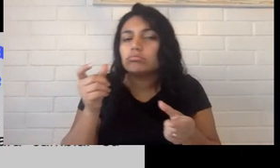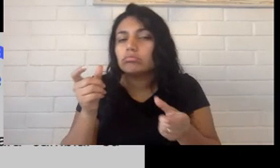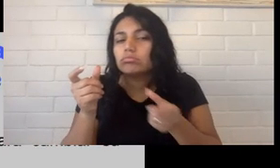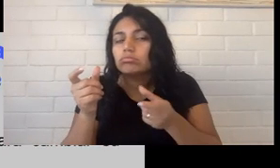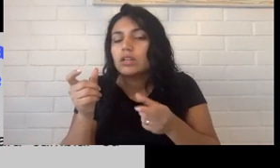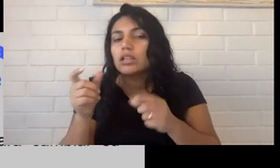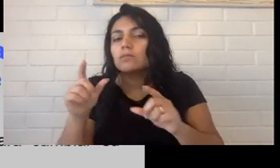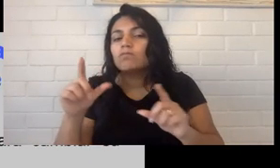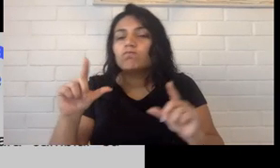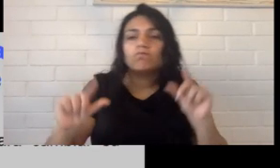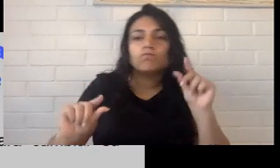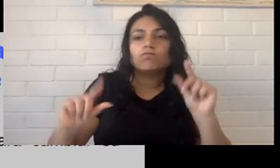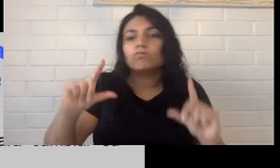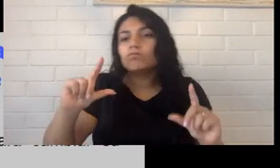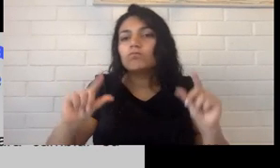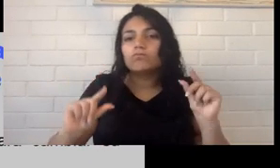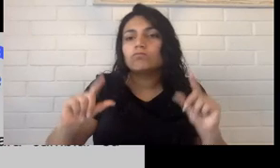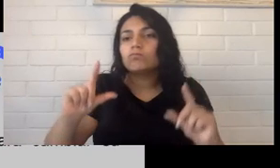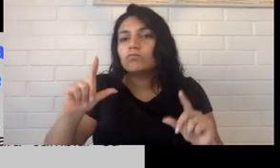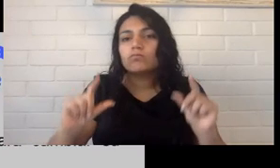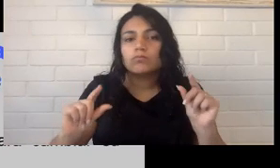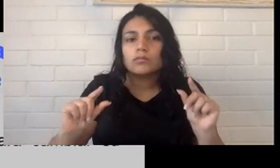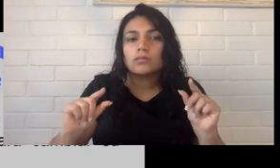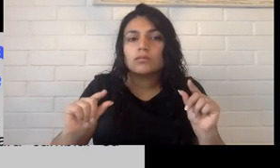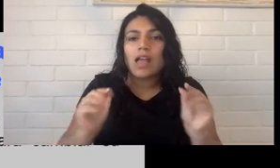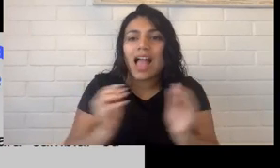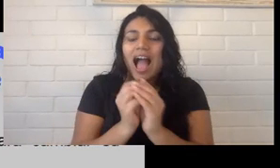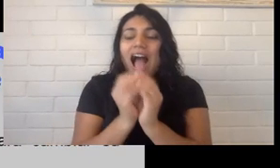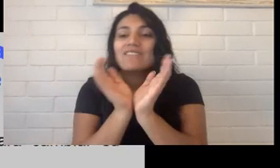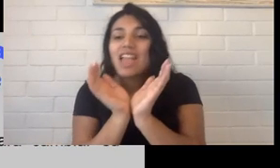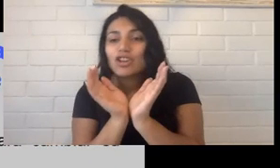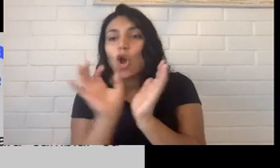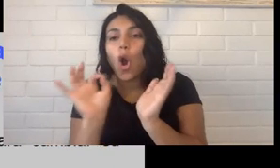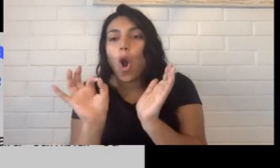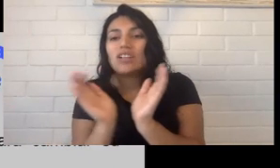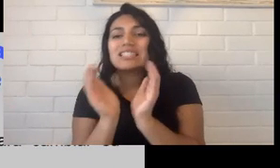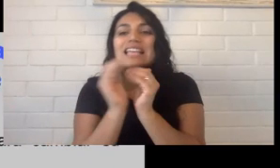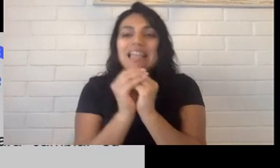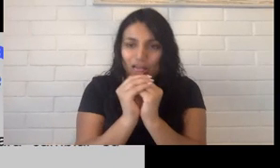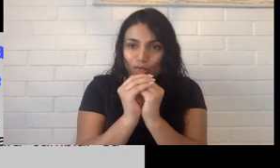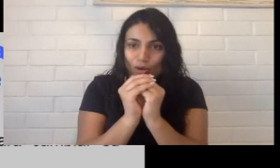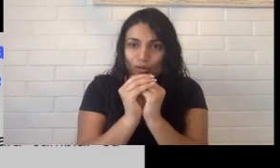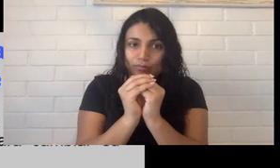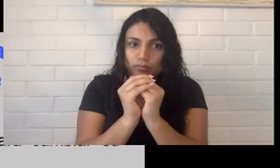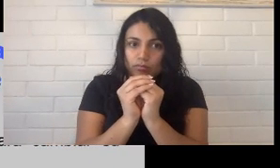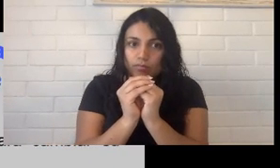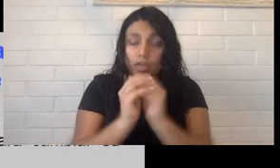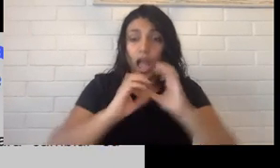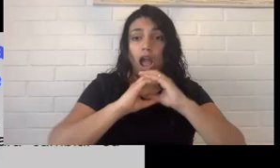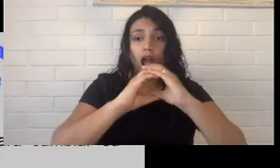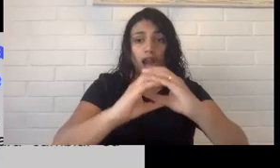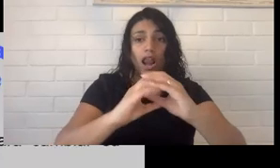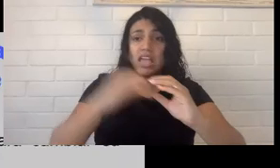en el fondo, regular el estado abierto o cerrado en que se pueden encontrar. Los canales iónicos no siempre están